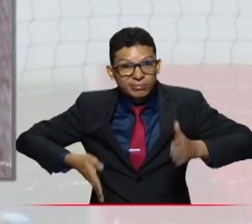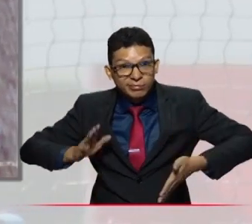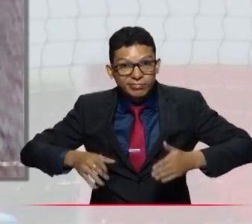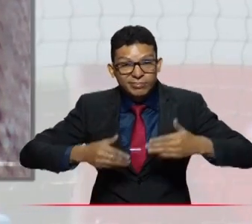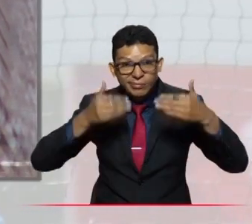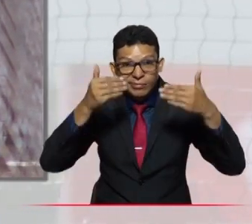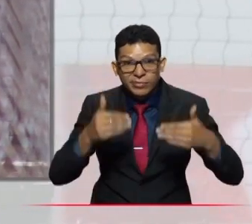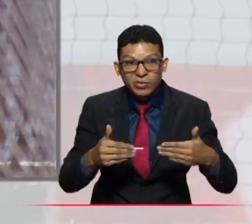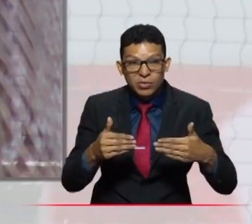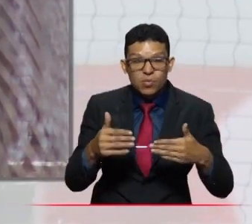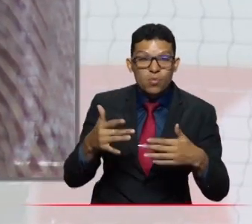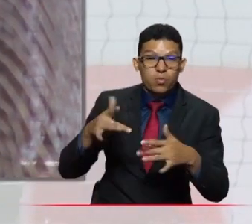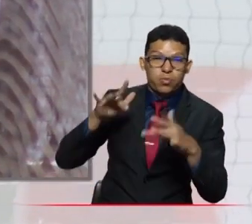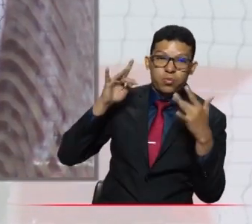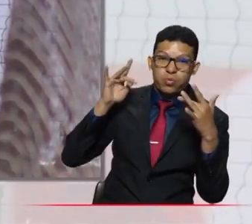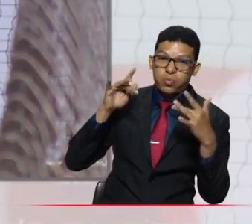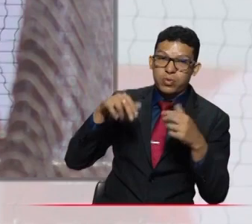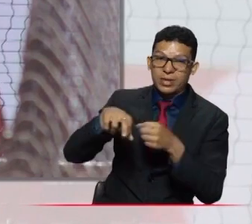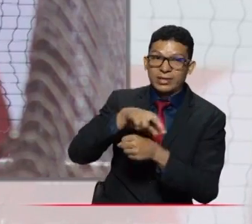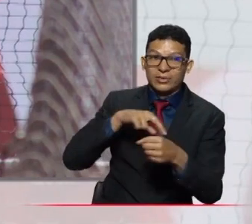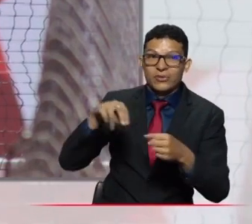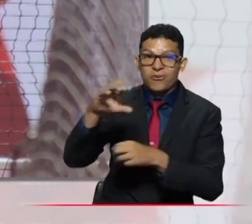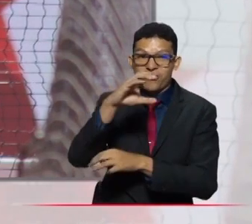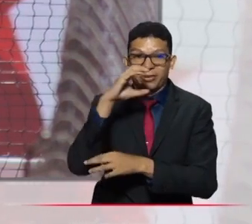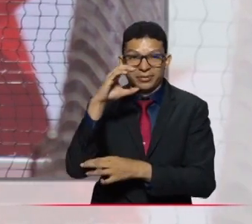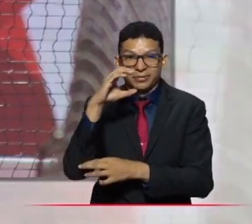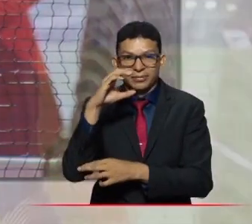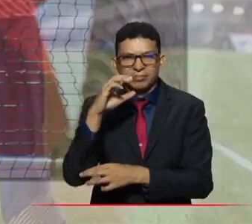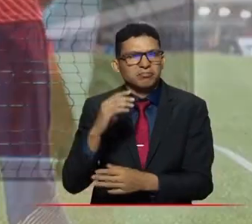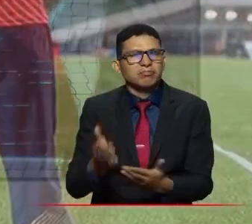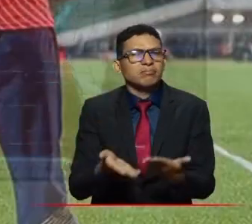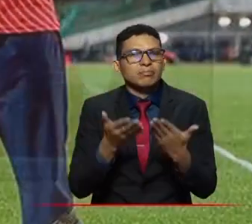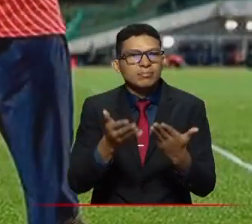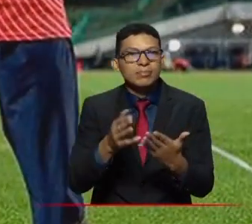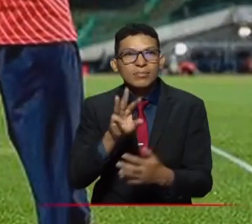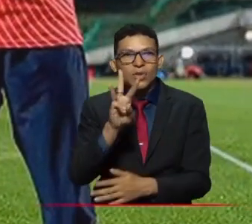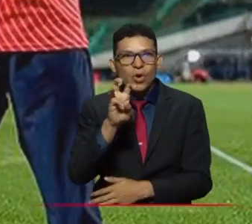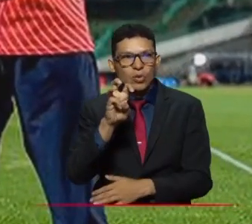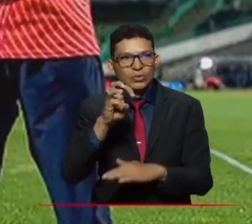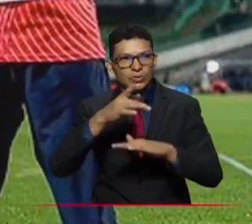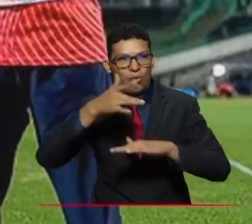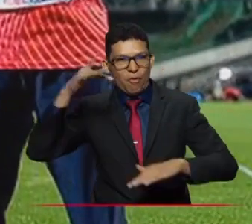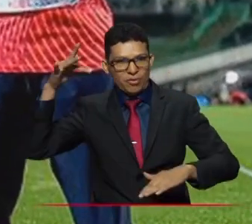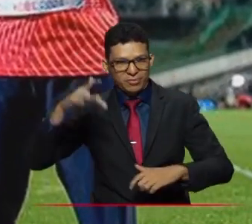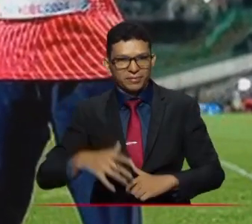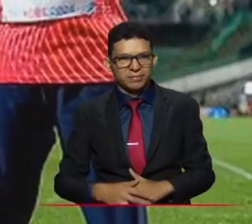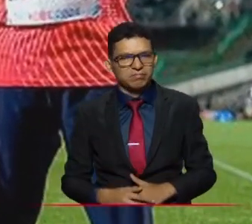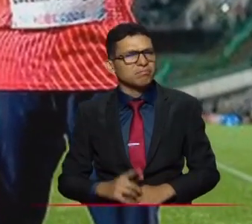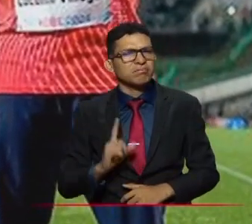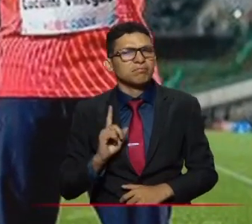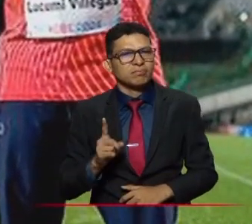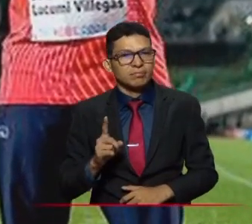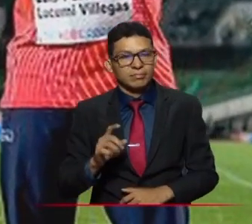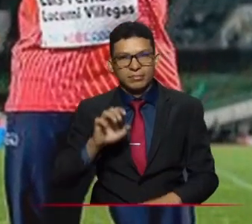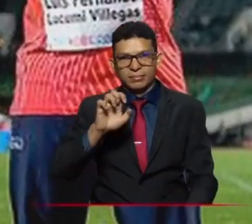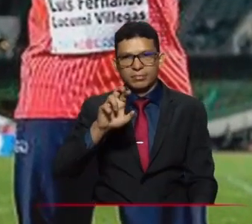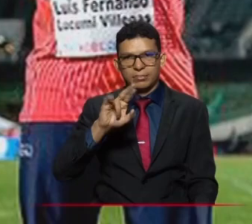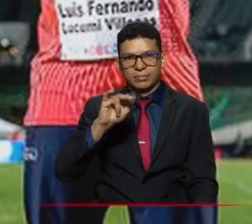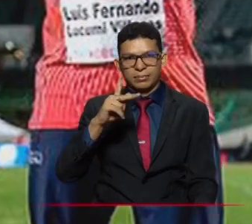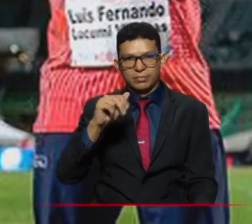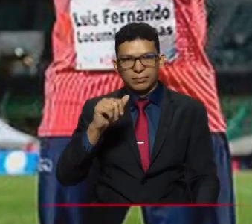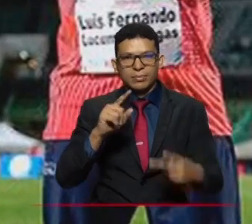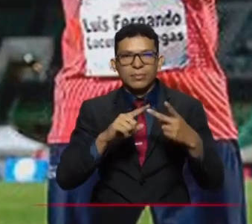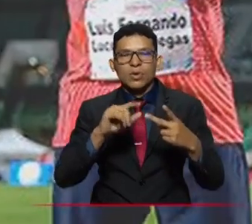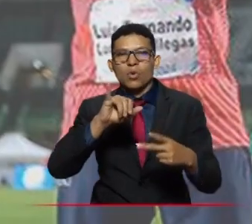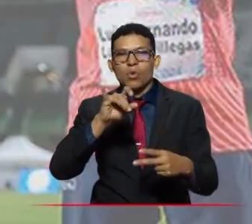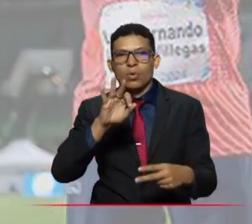le dieron lustre a nuestra región, a nuestro país. Le entregaron 8 medallas de oro, a saber, Erya Castaño y José Gregorio